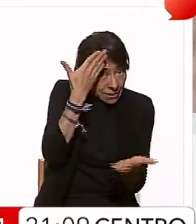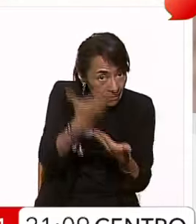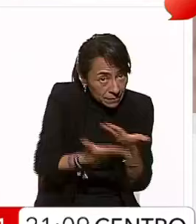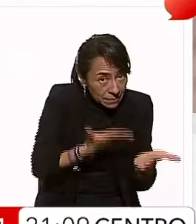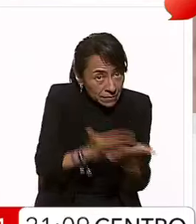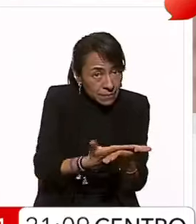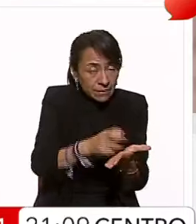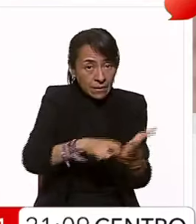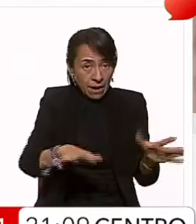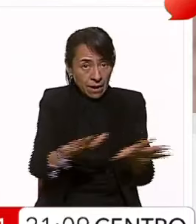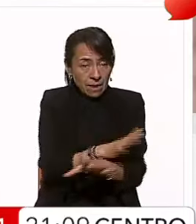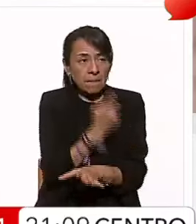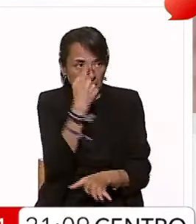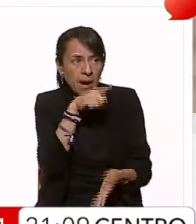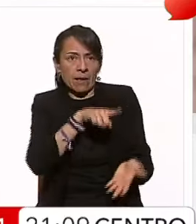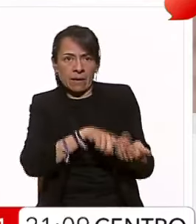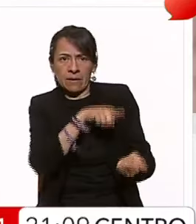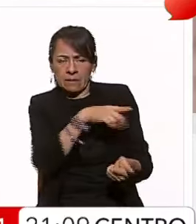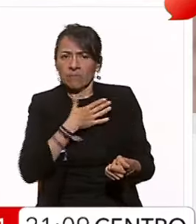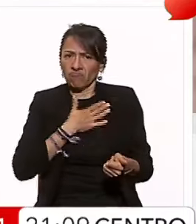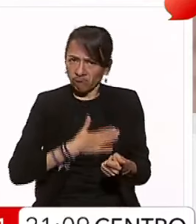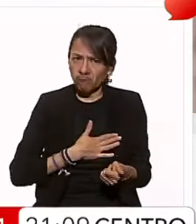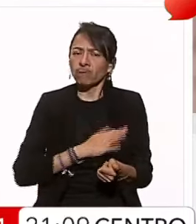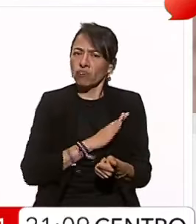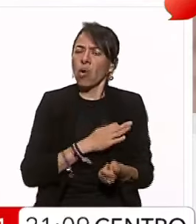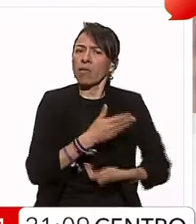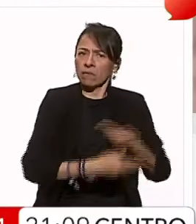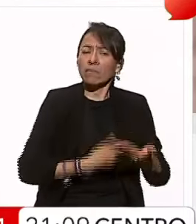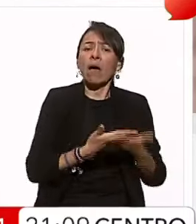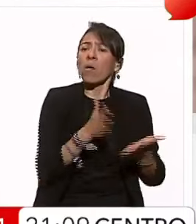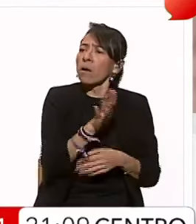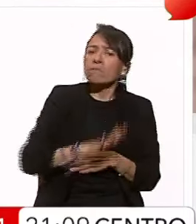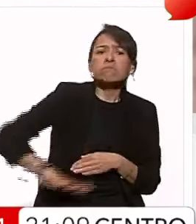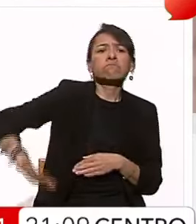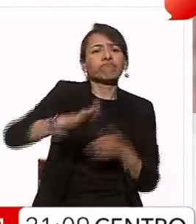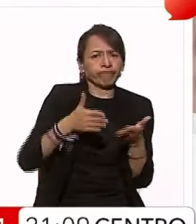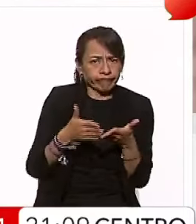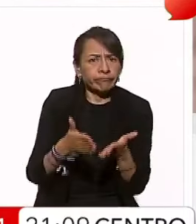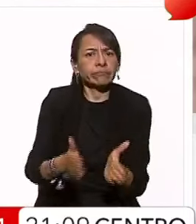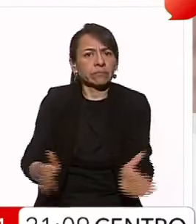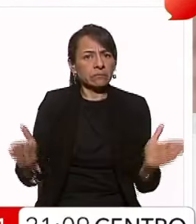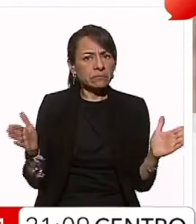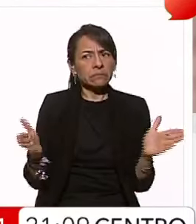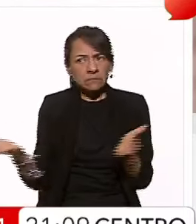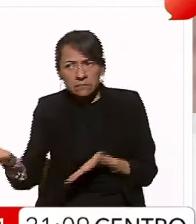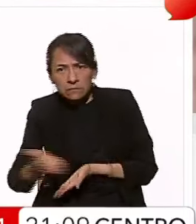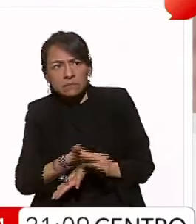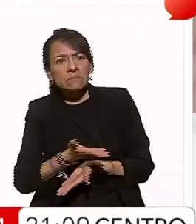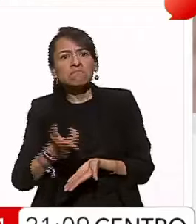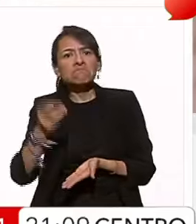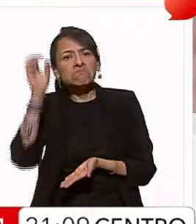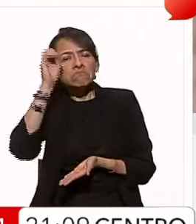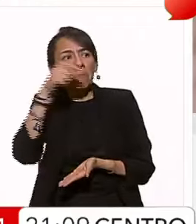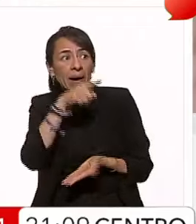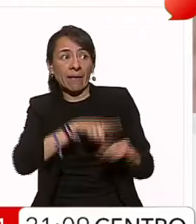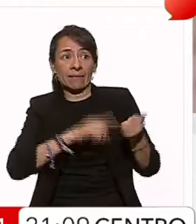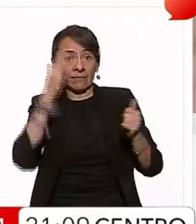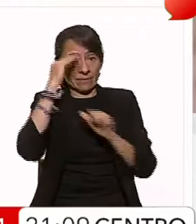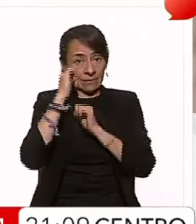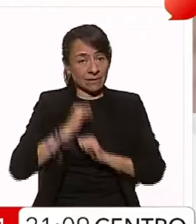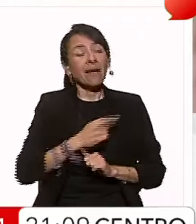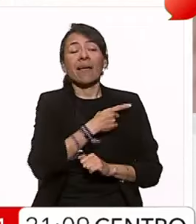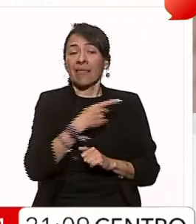judicial lo abre al escrutinio público obligando a sus titulares a responder al interés